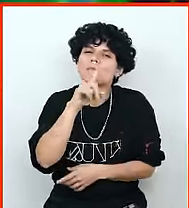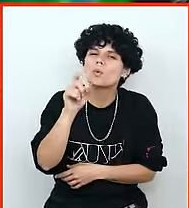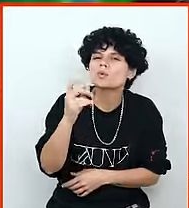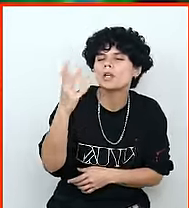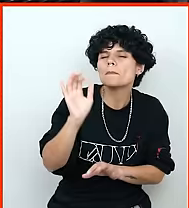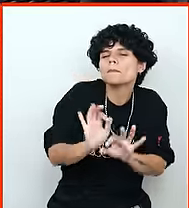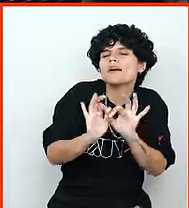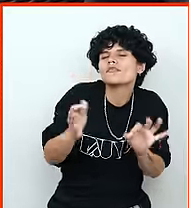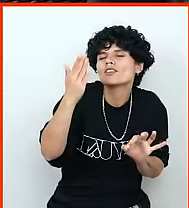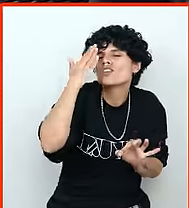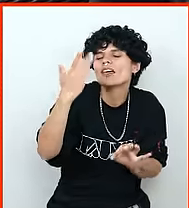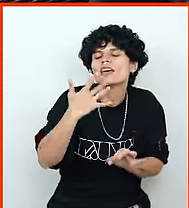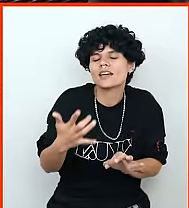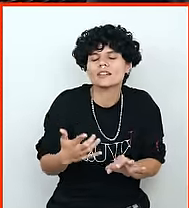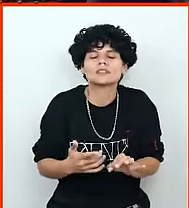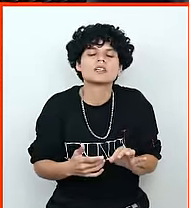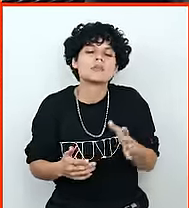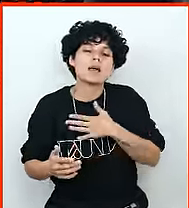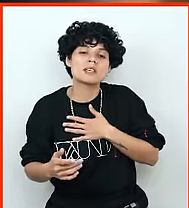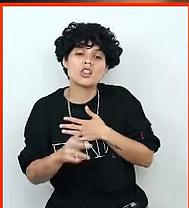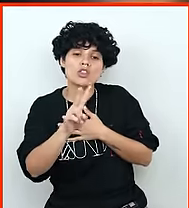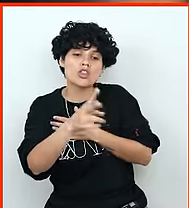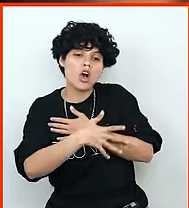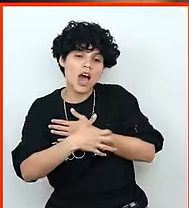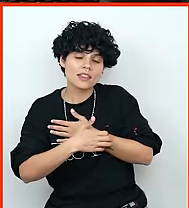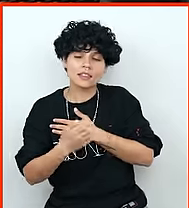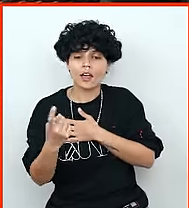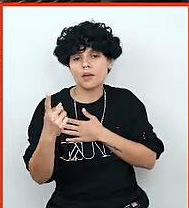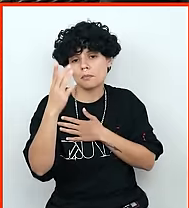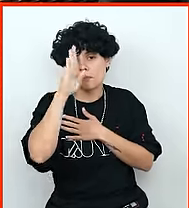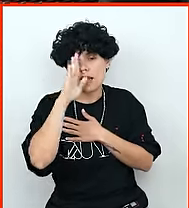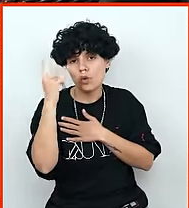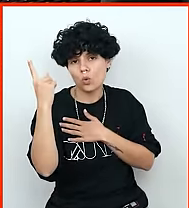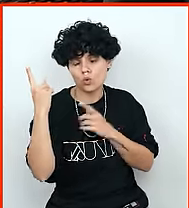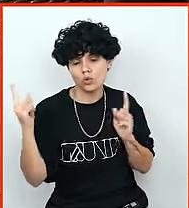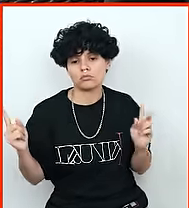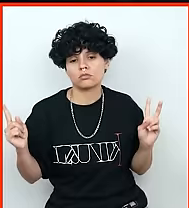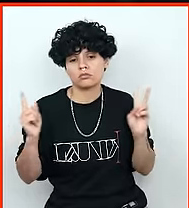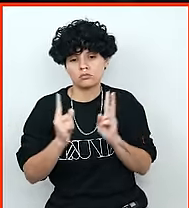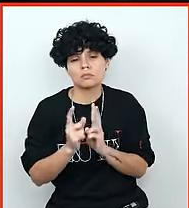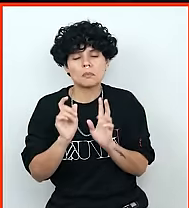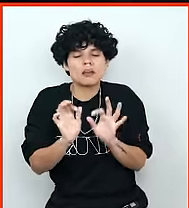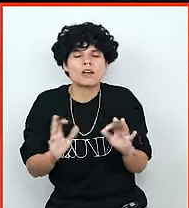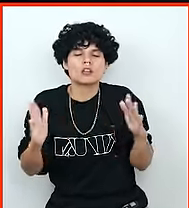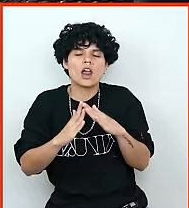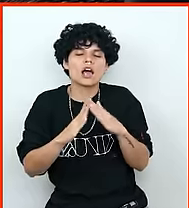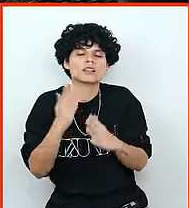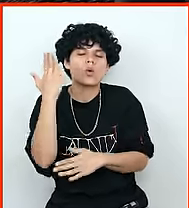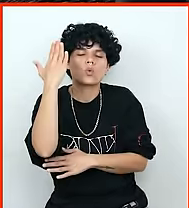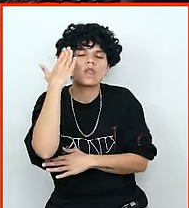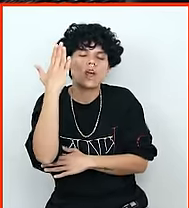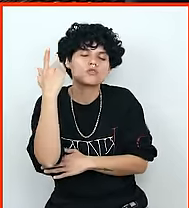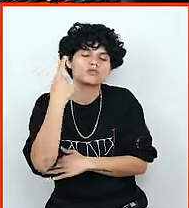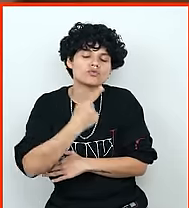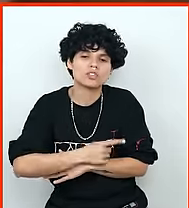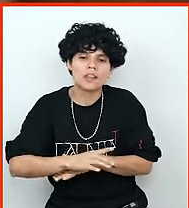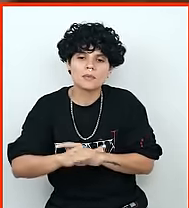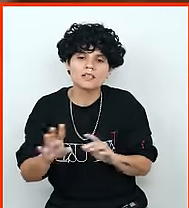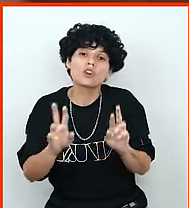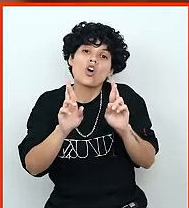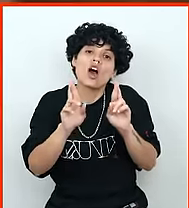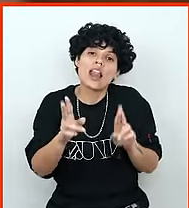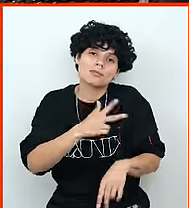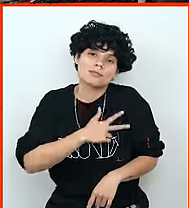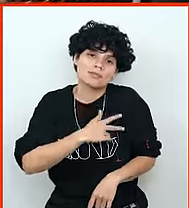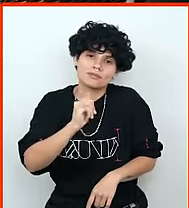perfecto para ti? Mi día perfecto es estar con mis dos gatas y mi perrita. Sí, tranquilo en la casa. Es un día perfecto. Sí, no pido más que eso. Ya. Y tener